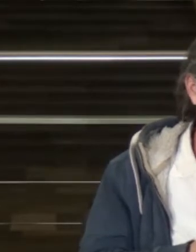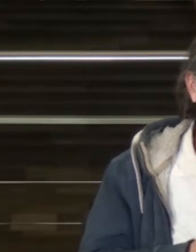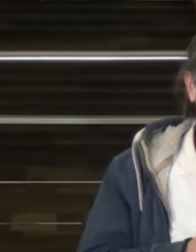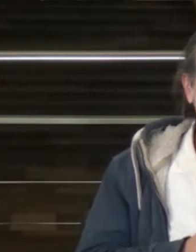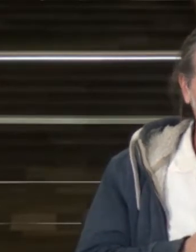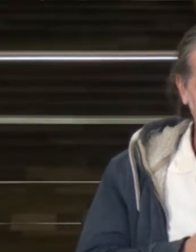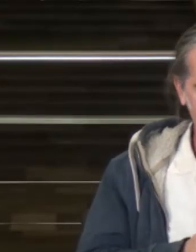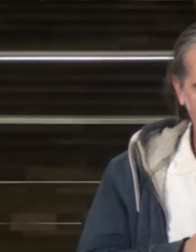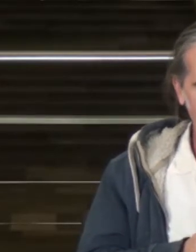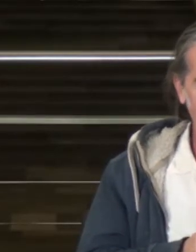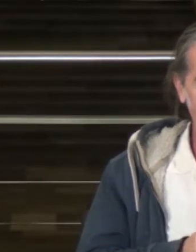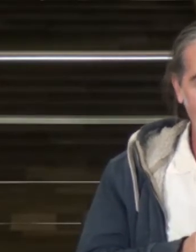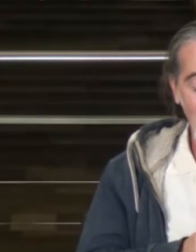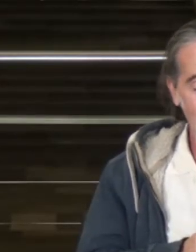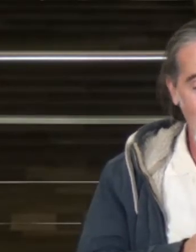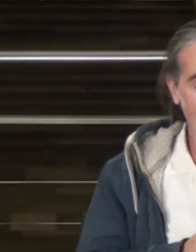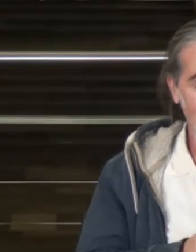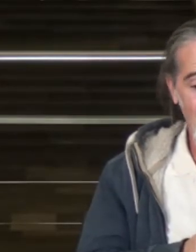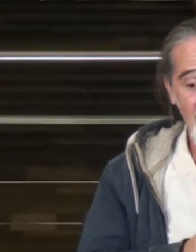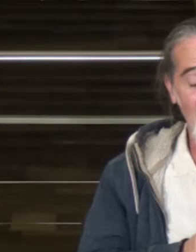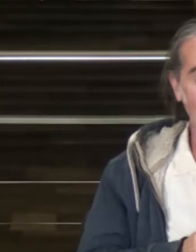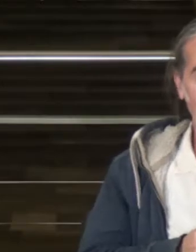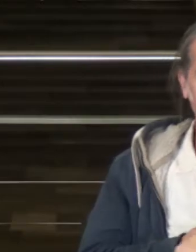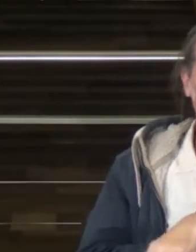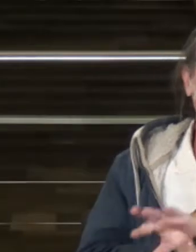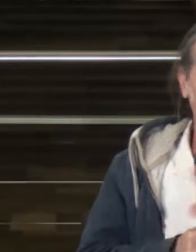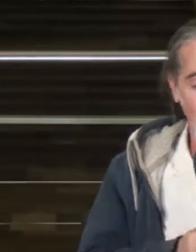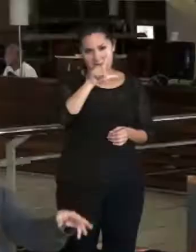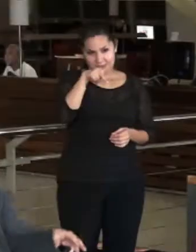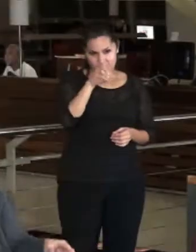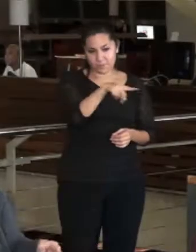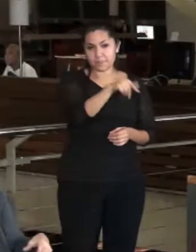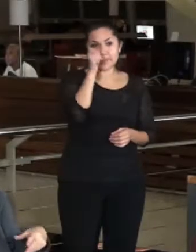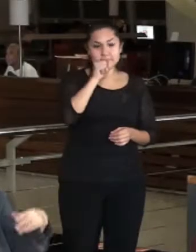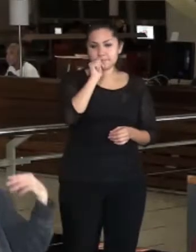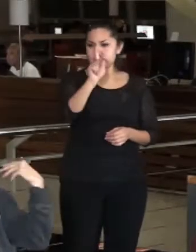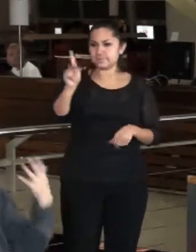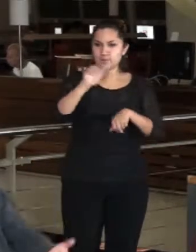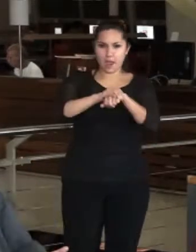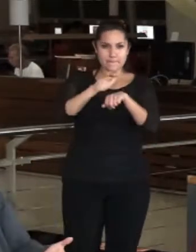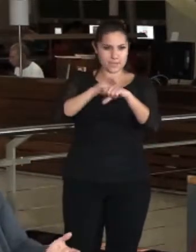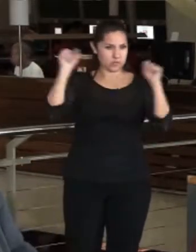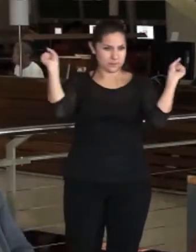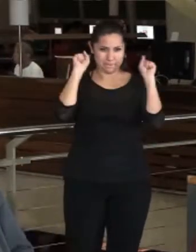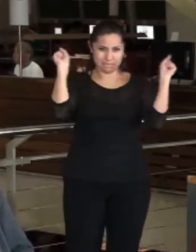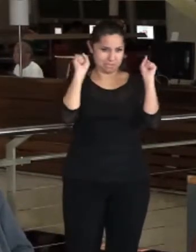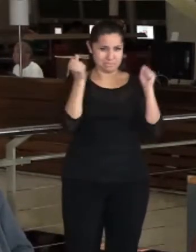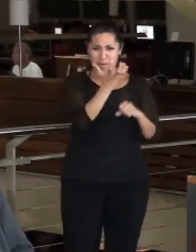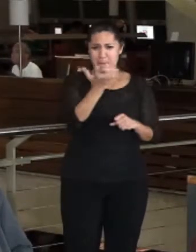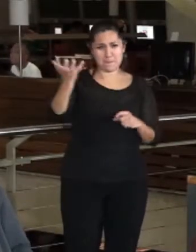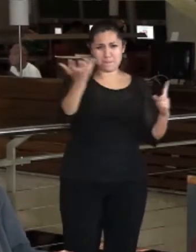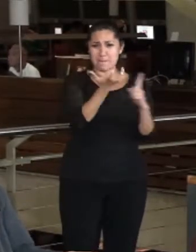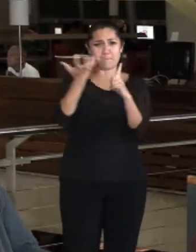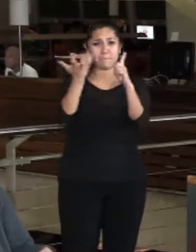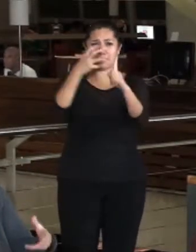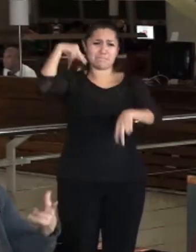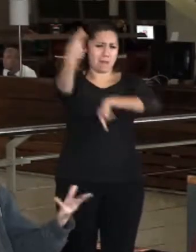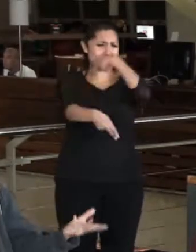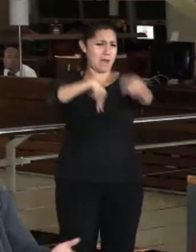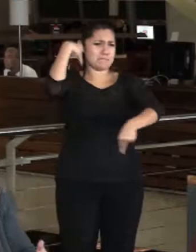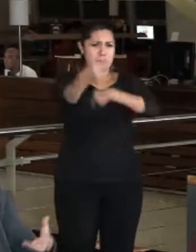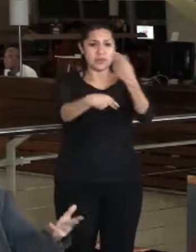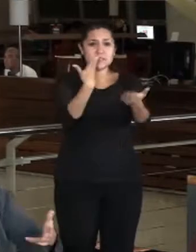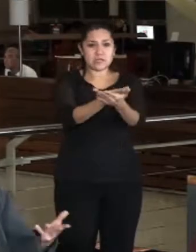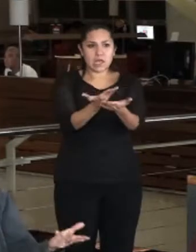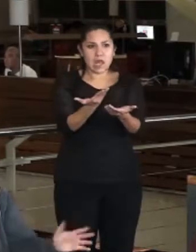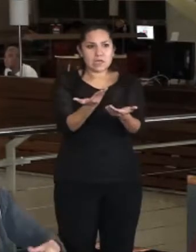charla no tiene es que el cal sale a correr con todos los otros chicos pero cp unos tortazos enormes porque pues no tiene